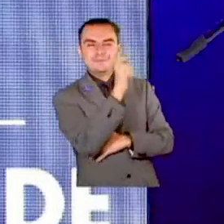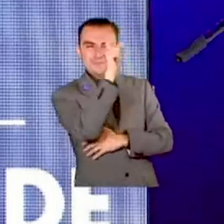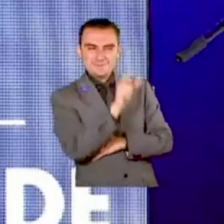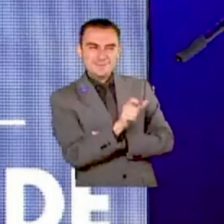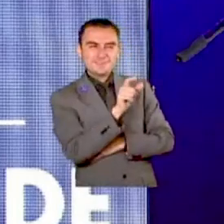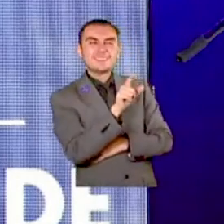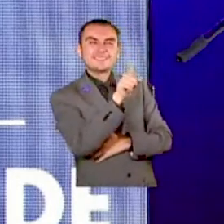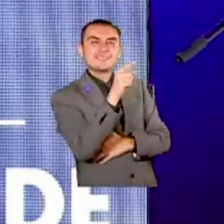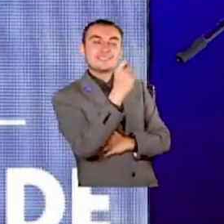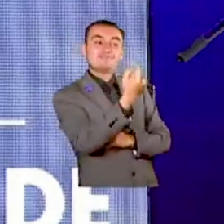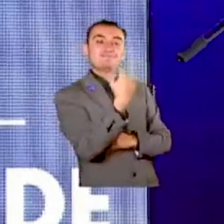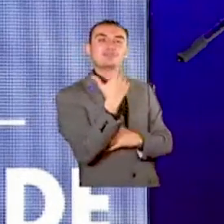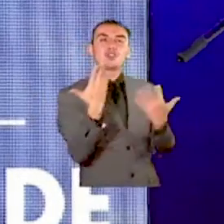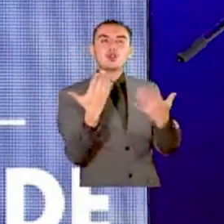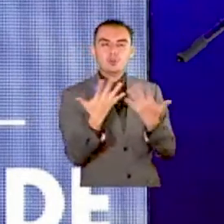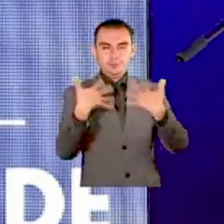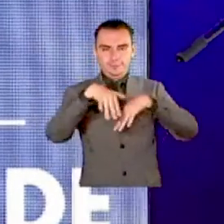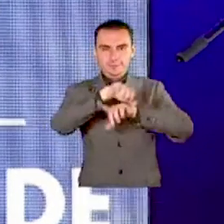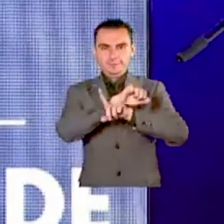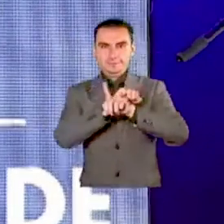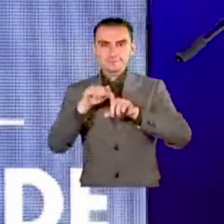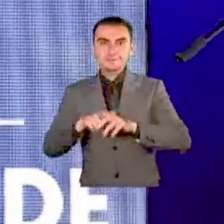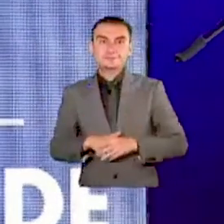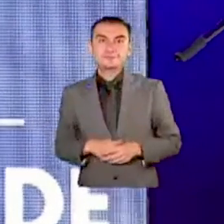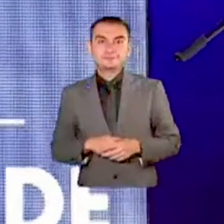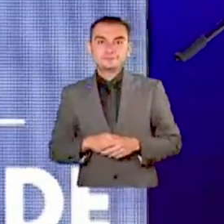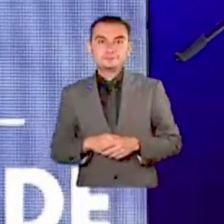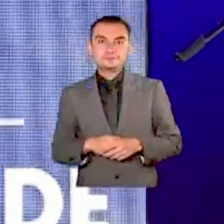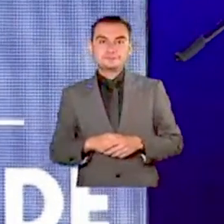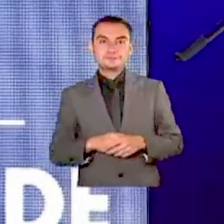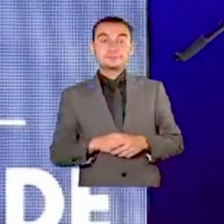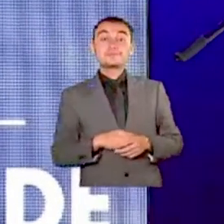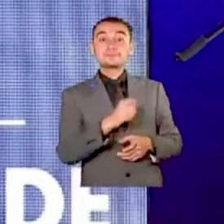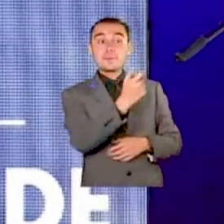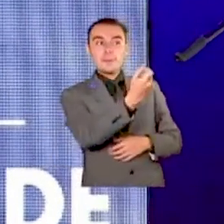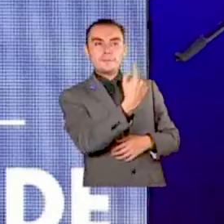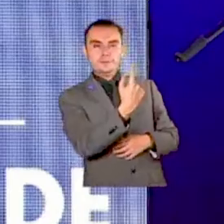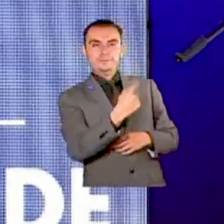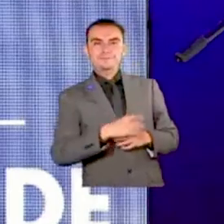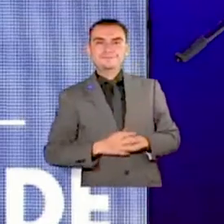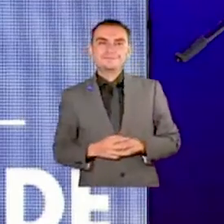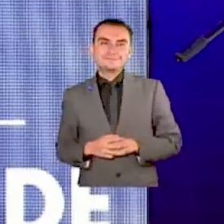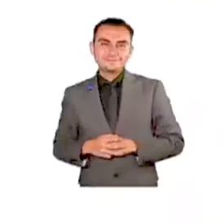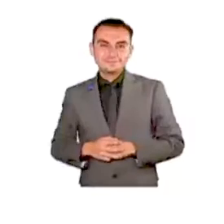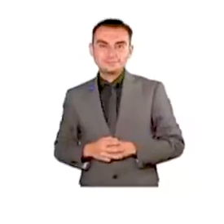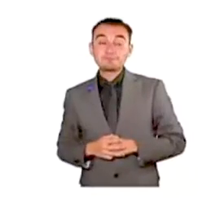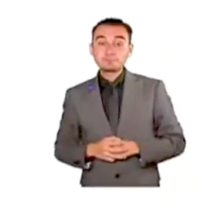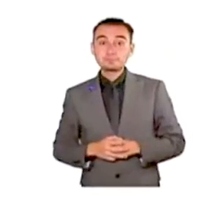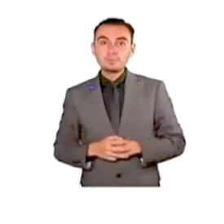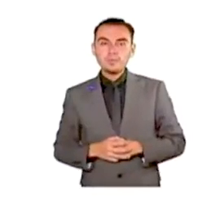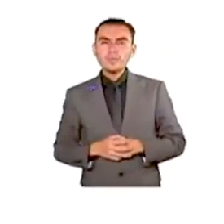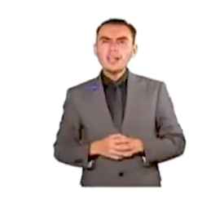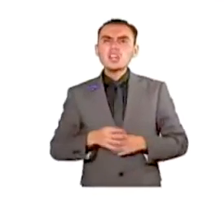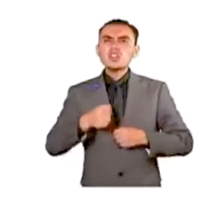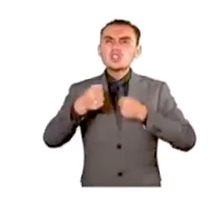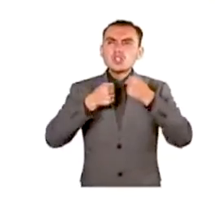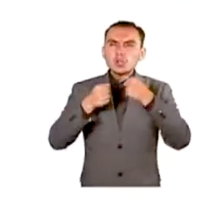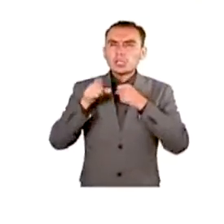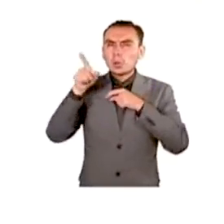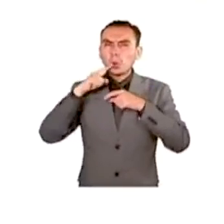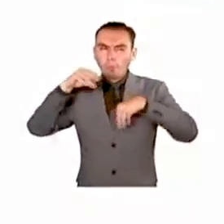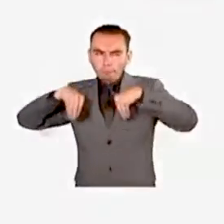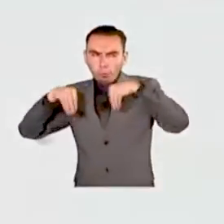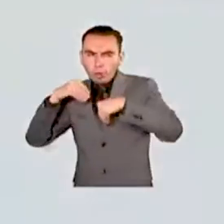la ciudadanía que recibimos a través de nuestras redes sociales. La pregunta es la siguiente. Las noticias de escándalos de corrupción